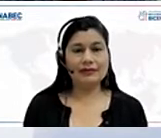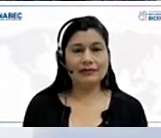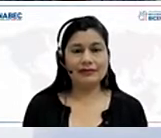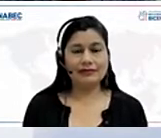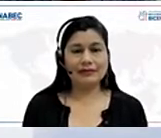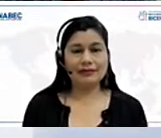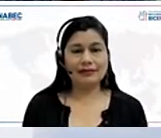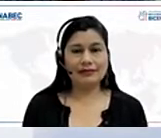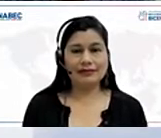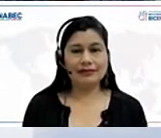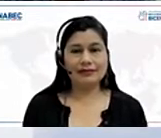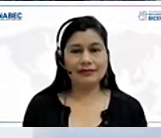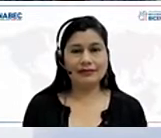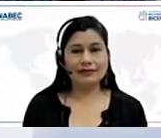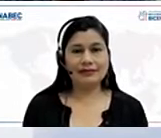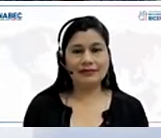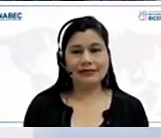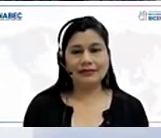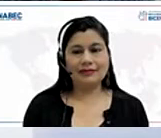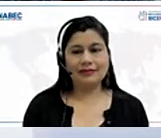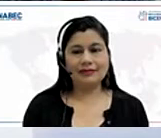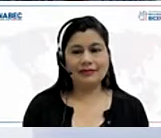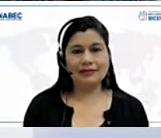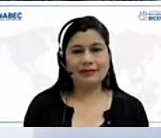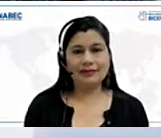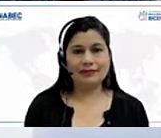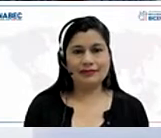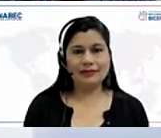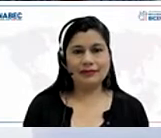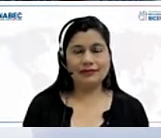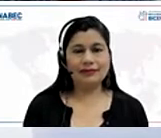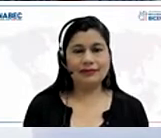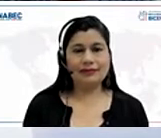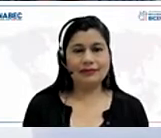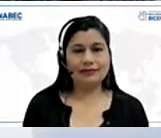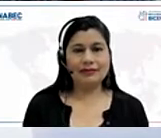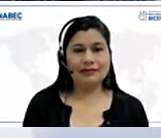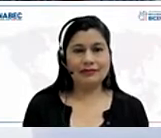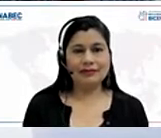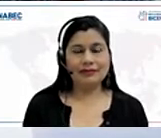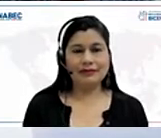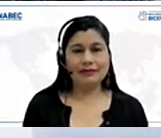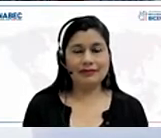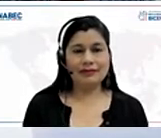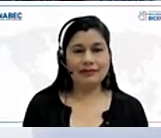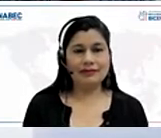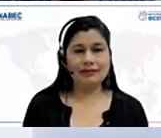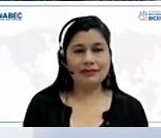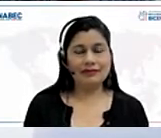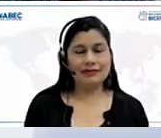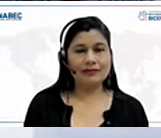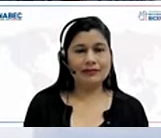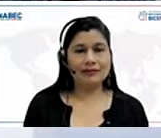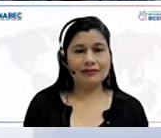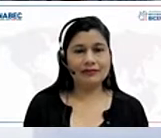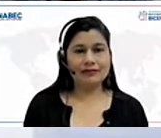la investigación, ¿no? Como becario de investigación, digamos. ¿no? Del tema que uno le propuso a la embajada para